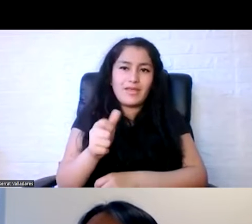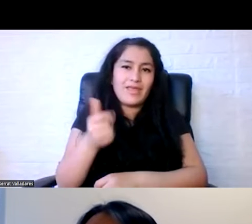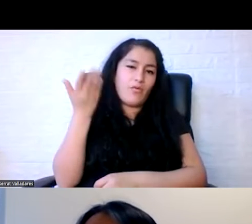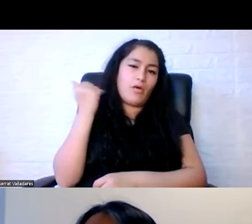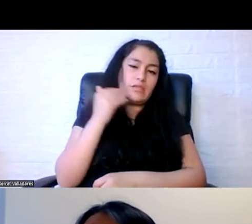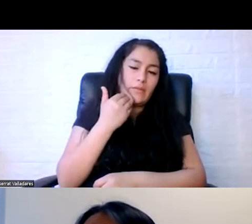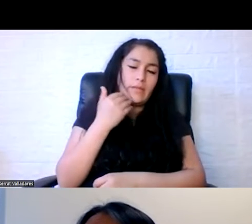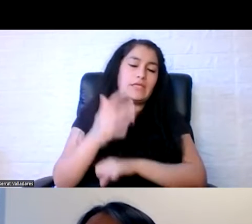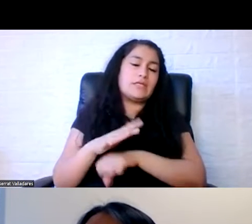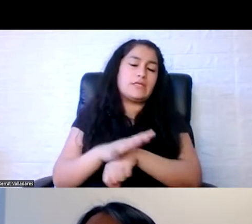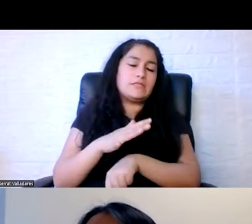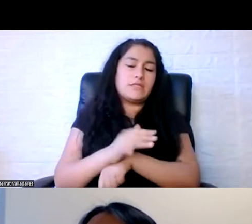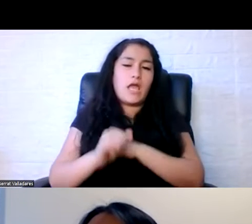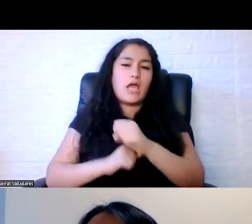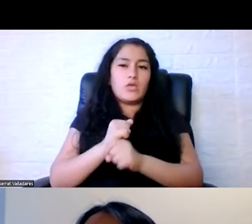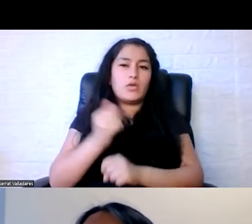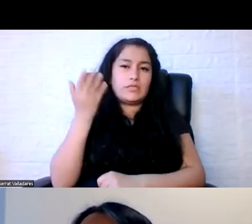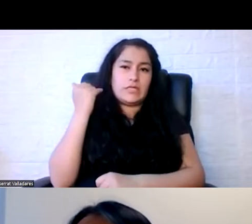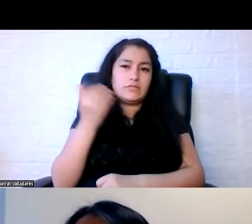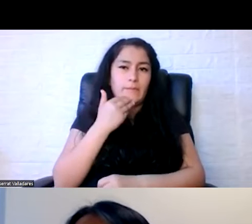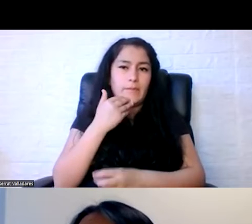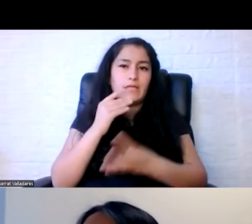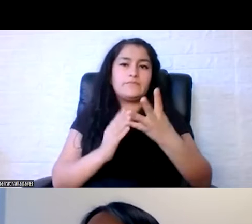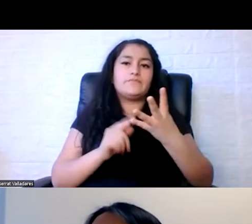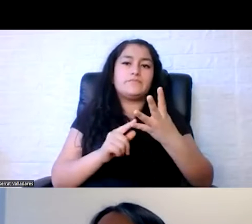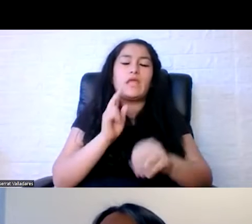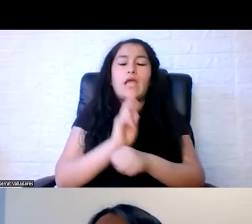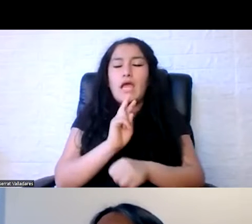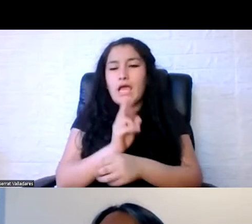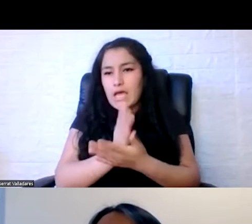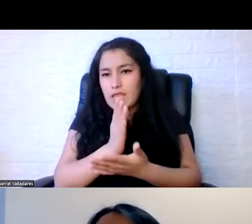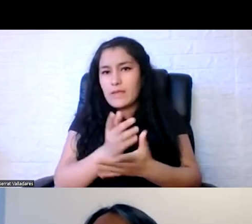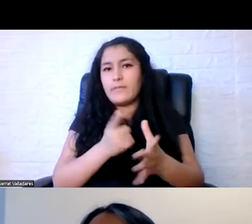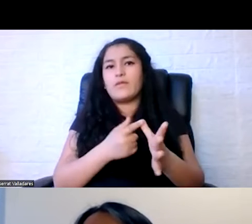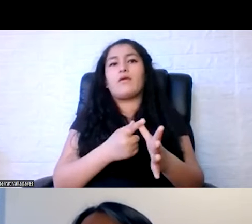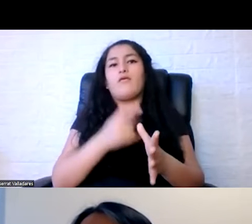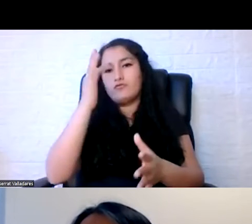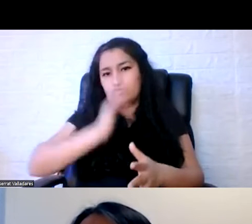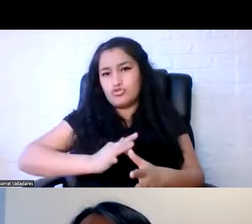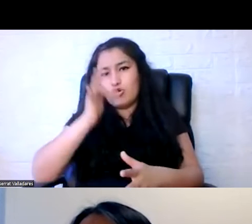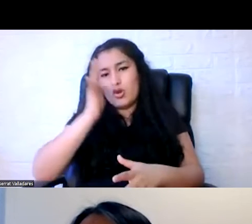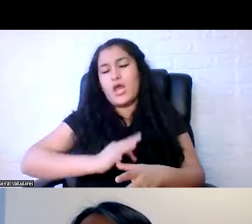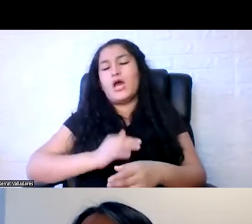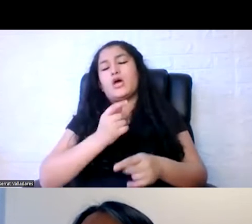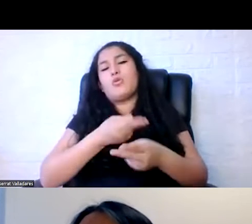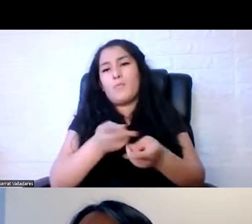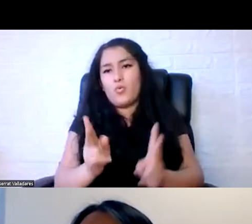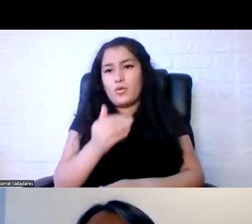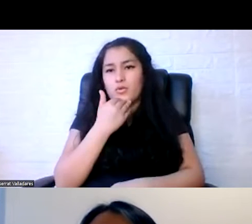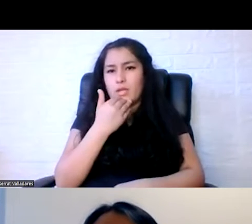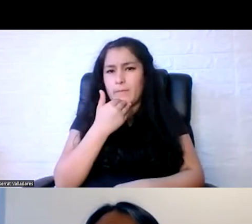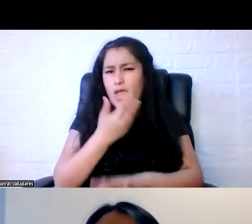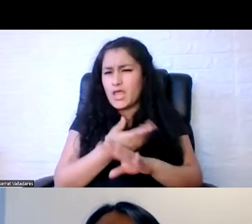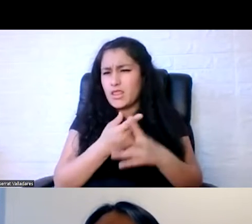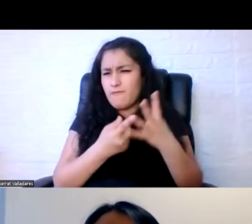hace 15 años atrás, algunos académicos, funcionarios públicos, es decir, una mixtura de actores